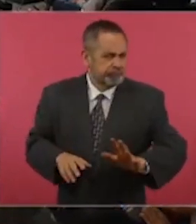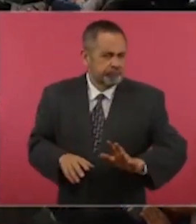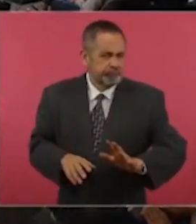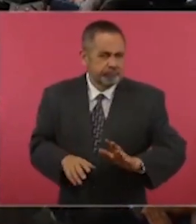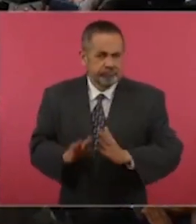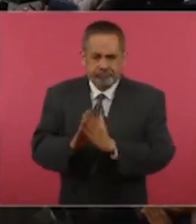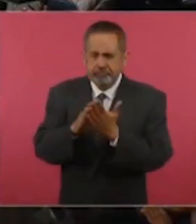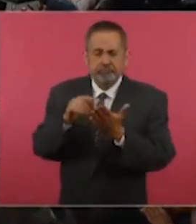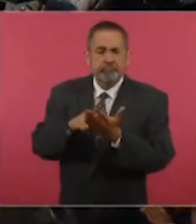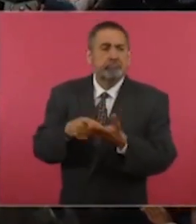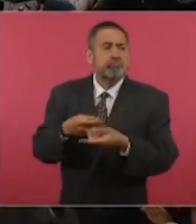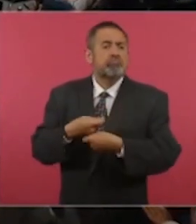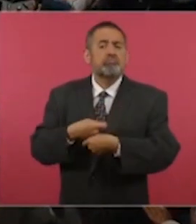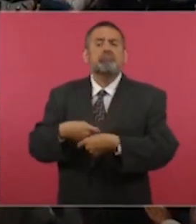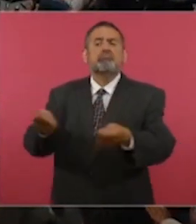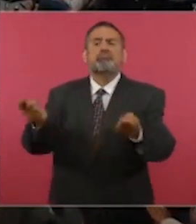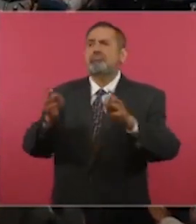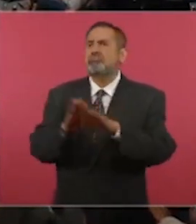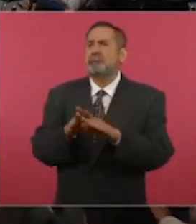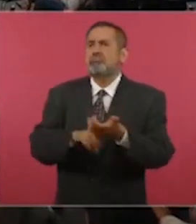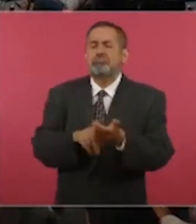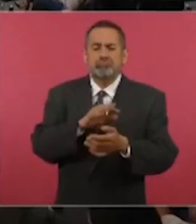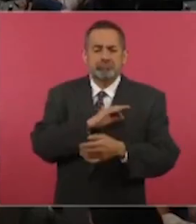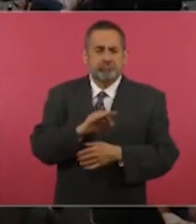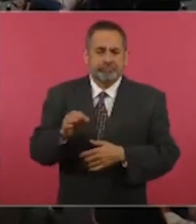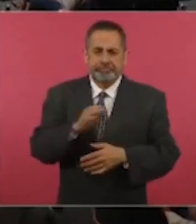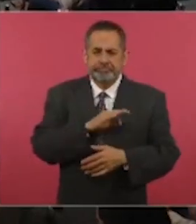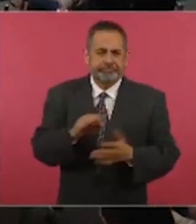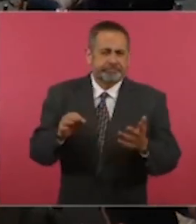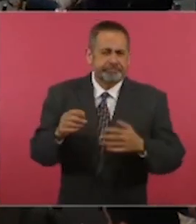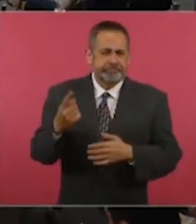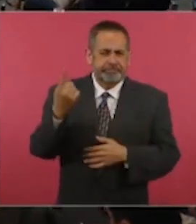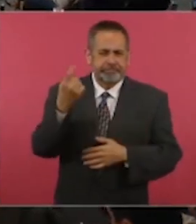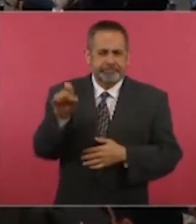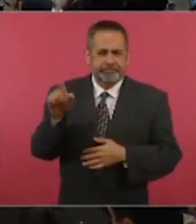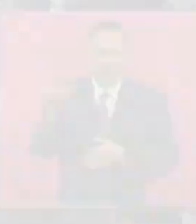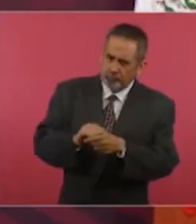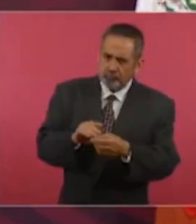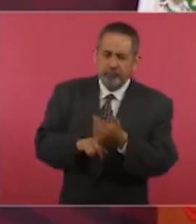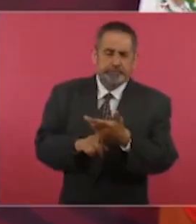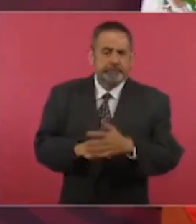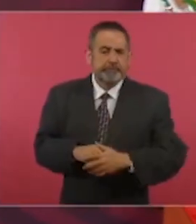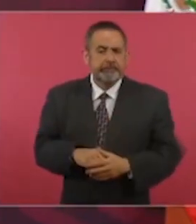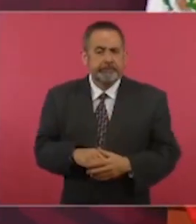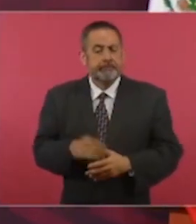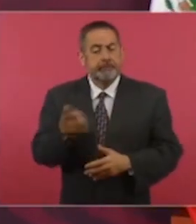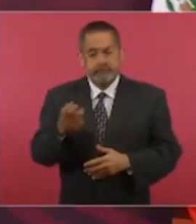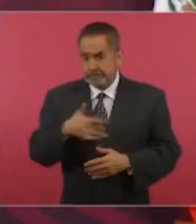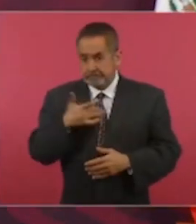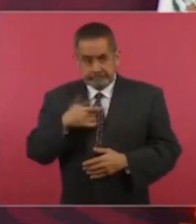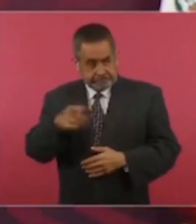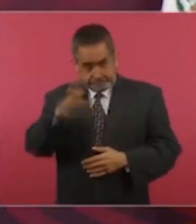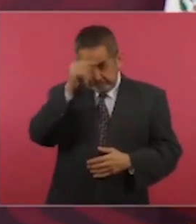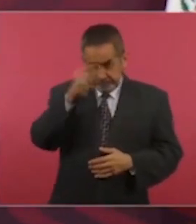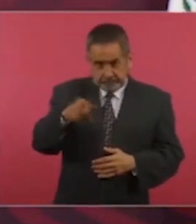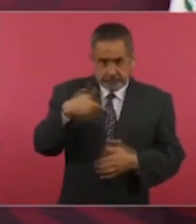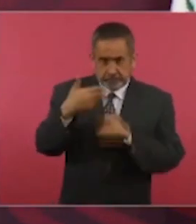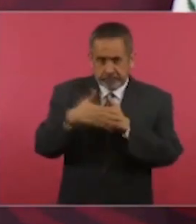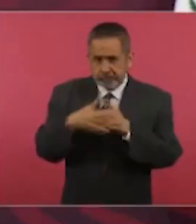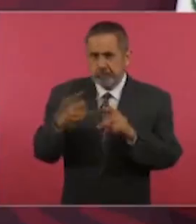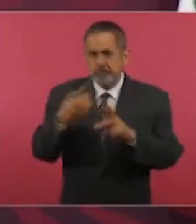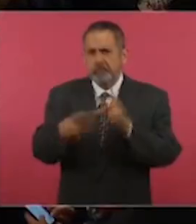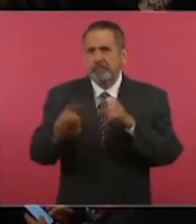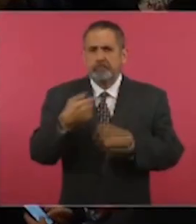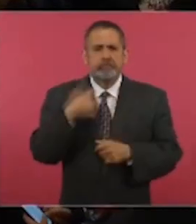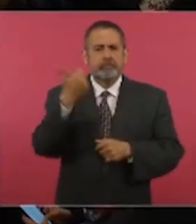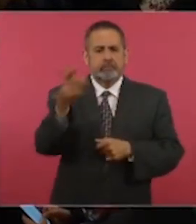ejemplares que se van a distribuir, son como 170 millones. Entonces, si les parece, se puede iniciar el